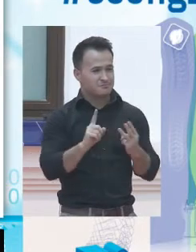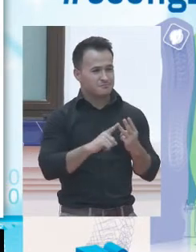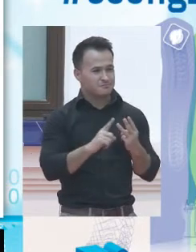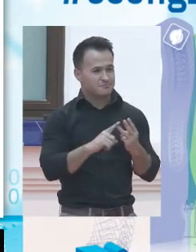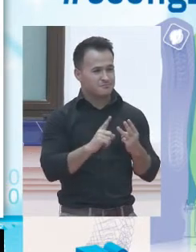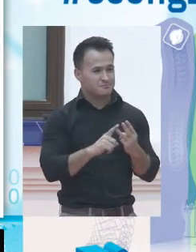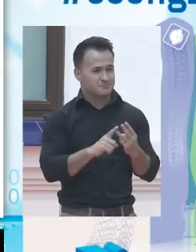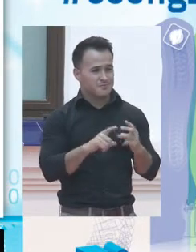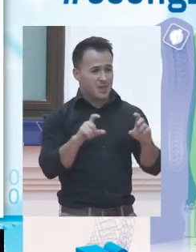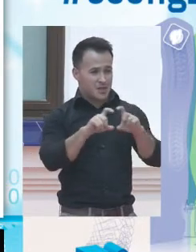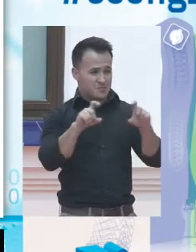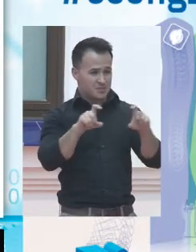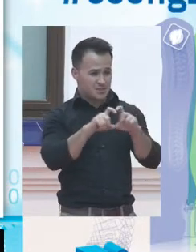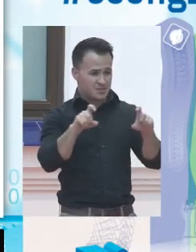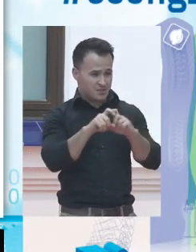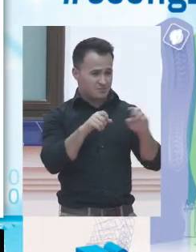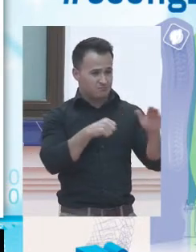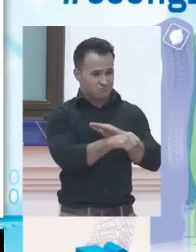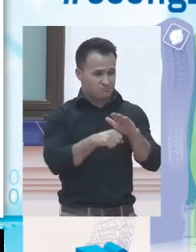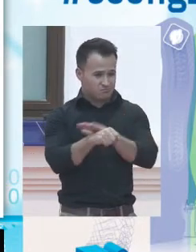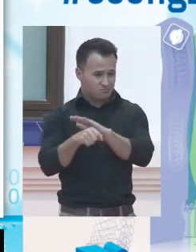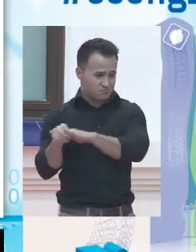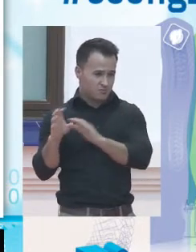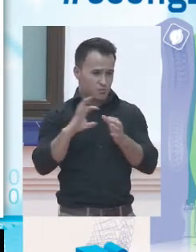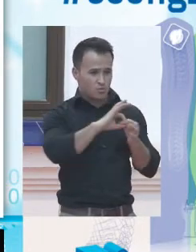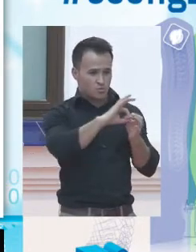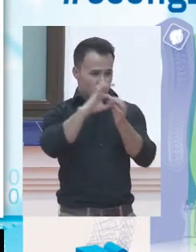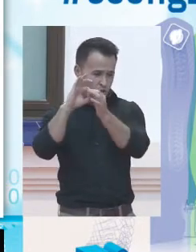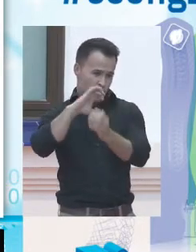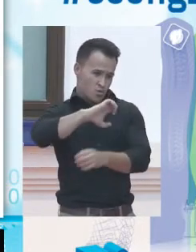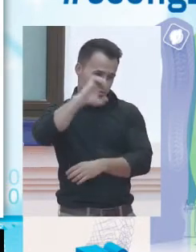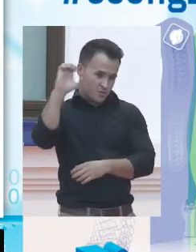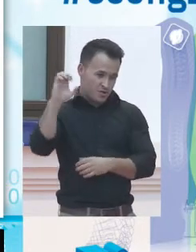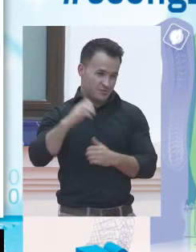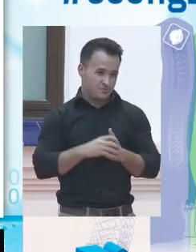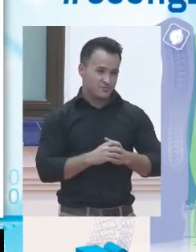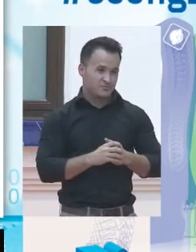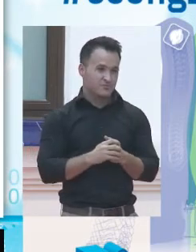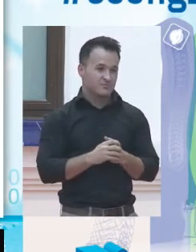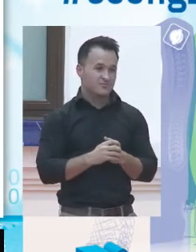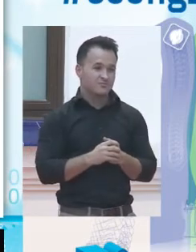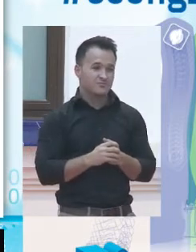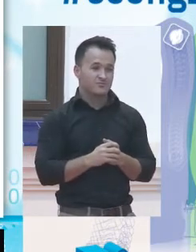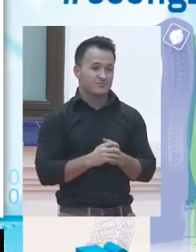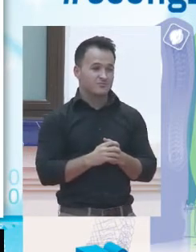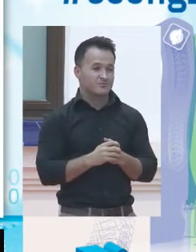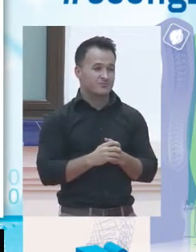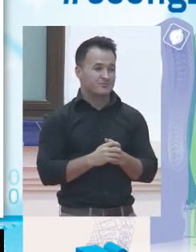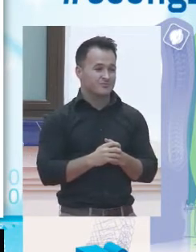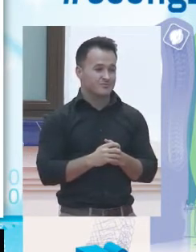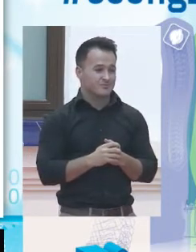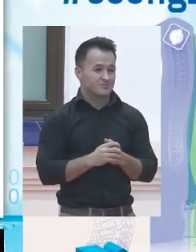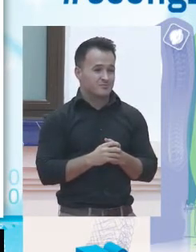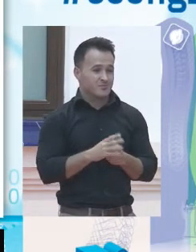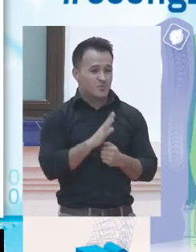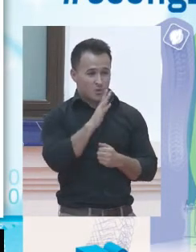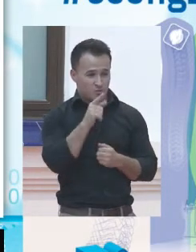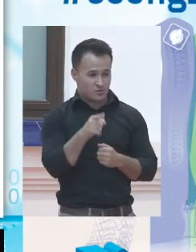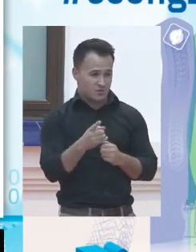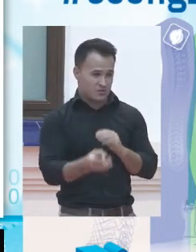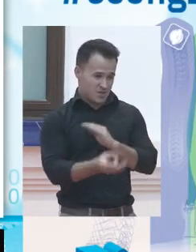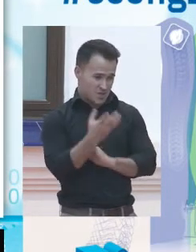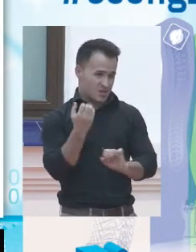a empresas europeas entrar en ese mercado que hasta ahora estaba cerrado para muchas de ellas. Y por lo tanto creando puestos de trabajo, que es el objetivo fundamental de la